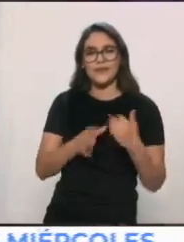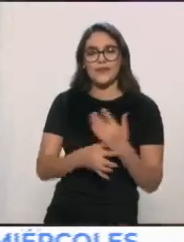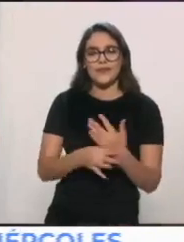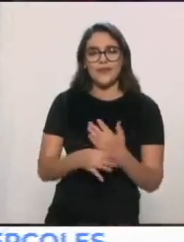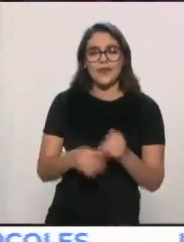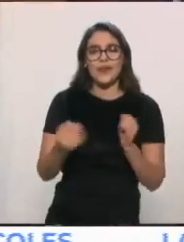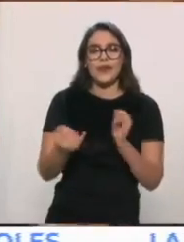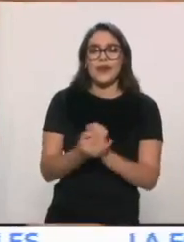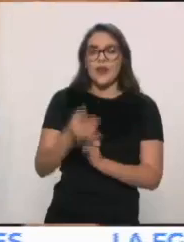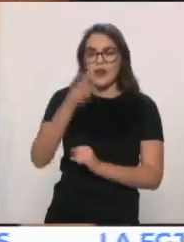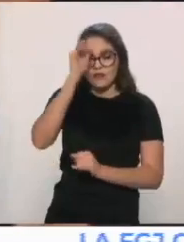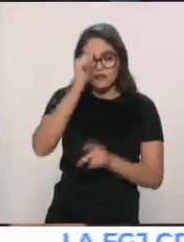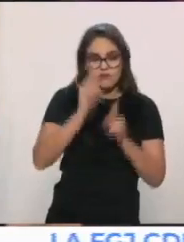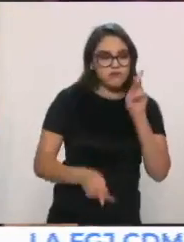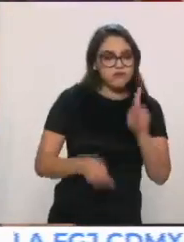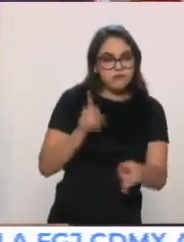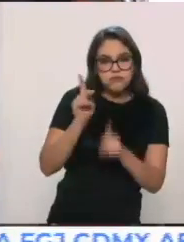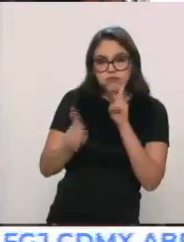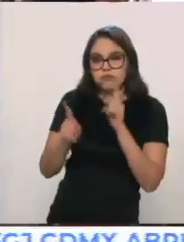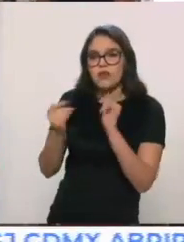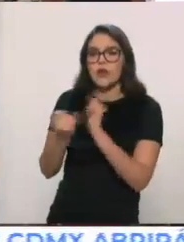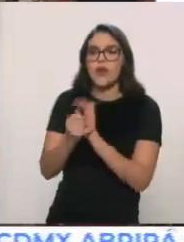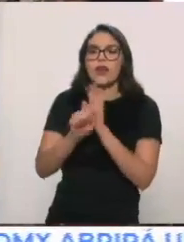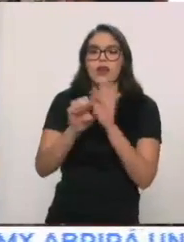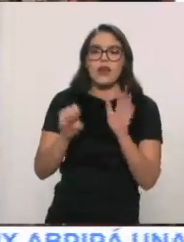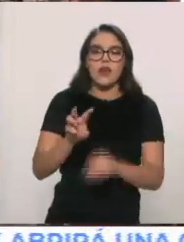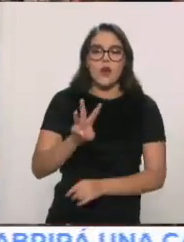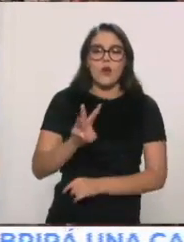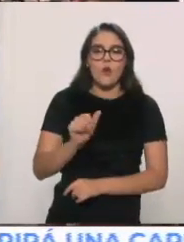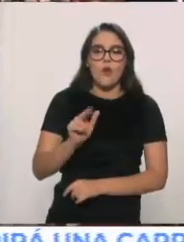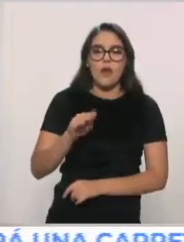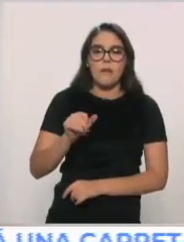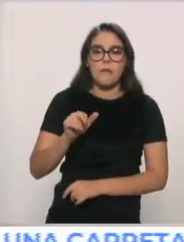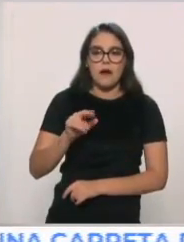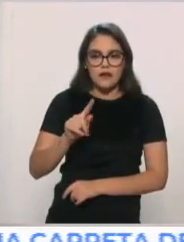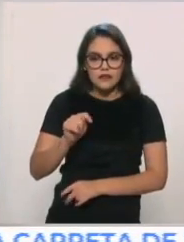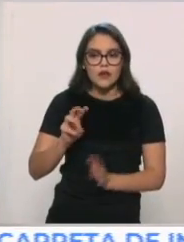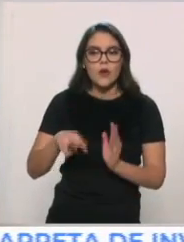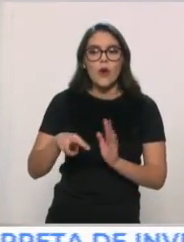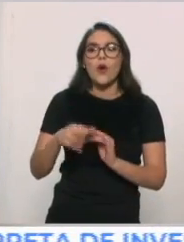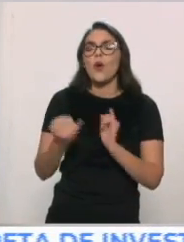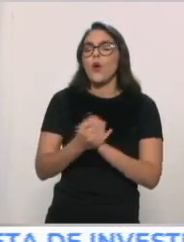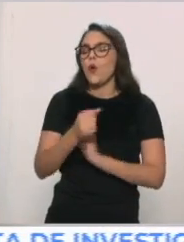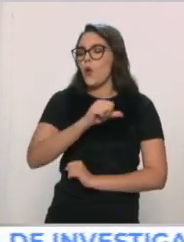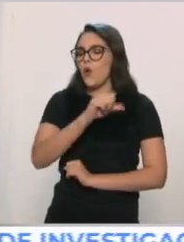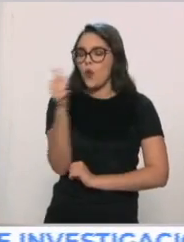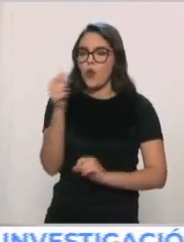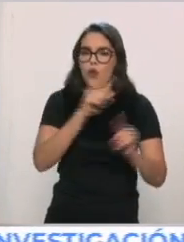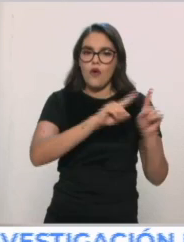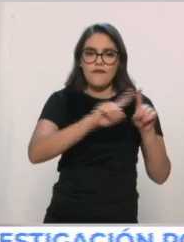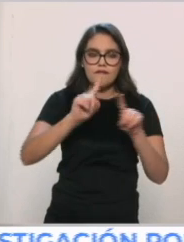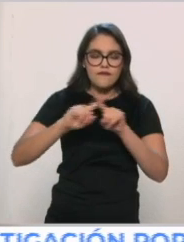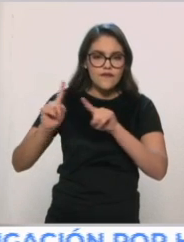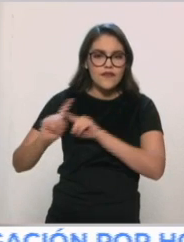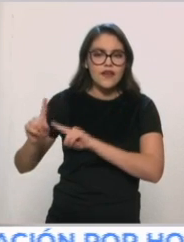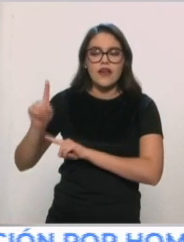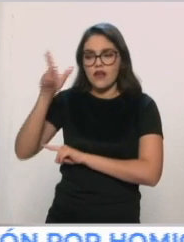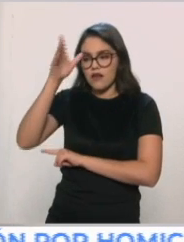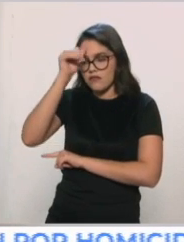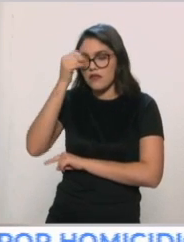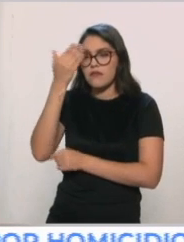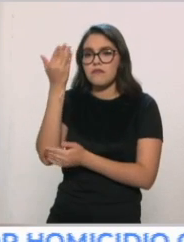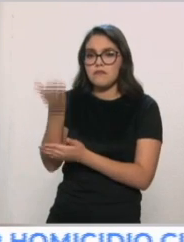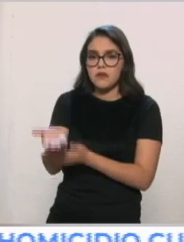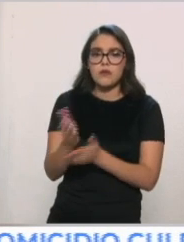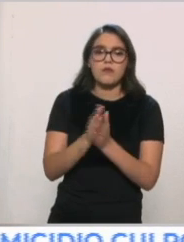ANTAD, con tiendas como Walmart y otras tiendas de autoservicio, para solicitarles